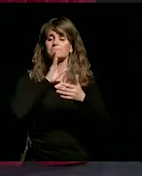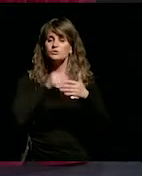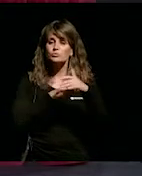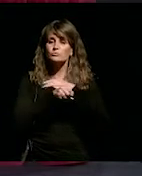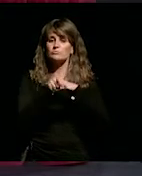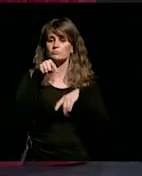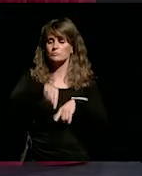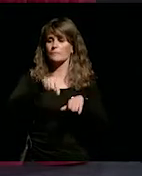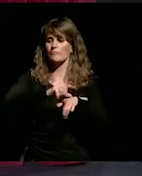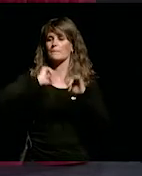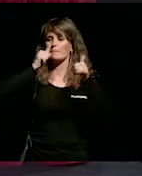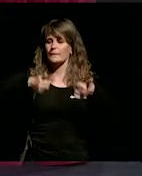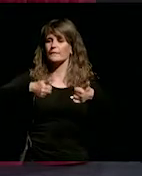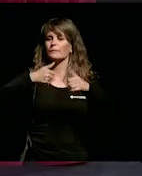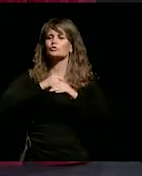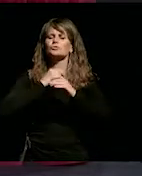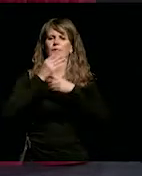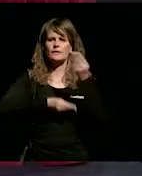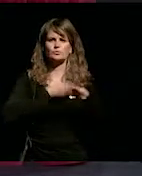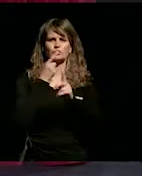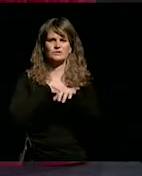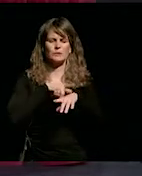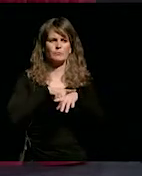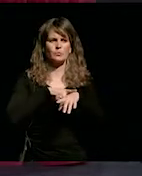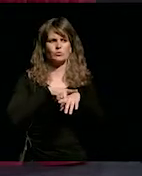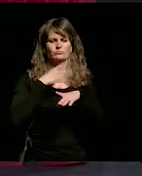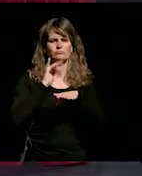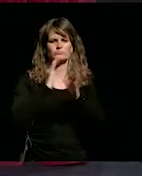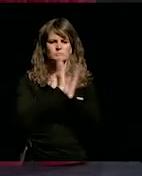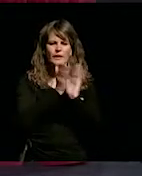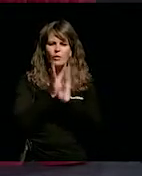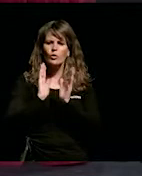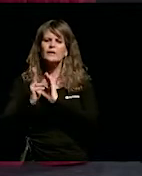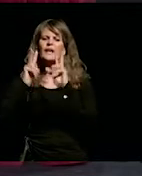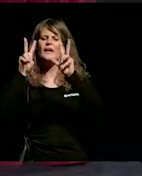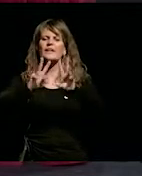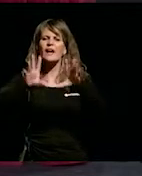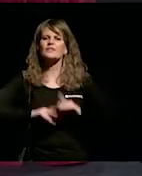pues implicó dedicar muchísimo tiempo en tareas pedagógicas y en la adquisición de nuevas técnicas.